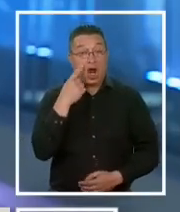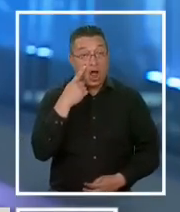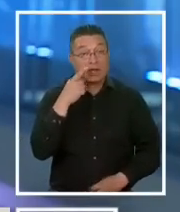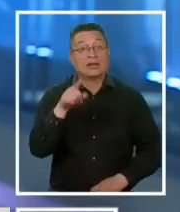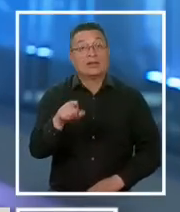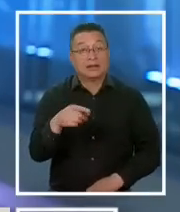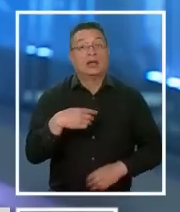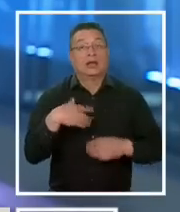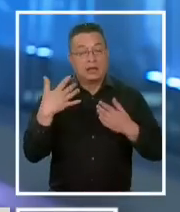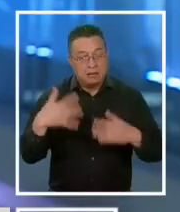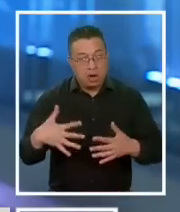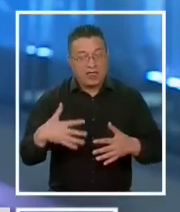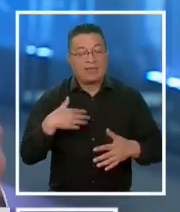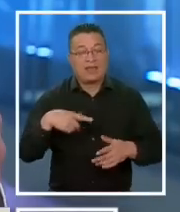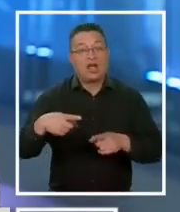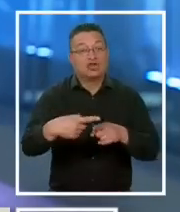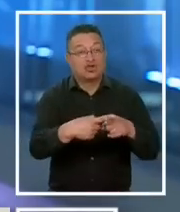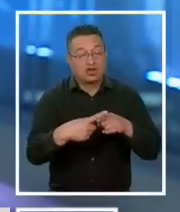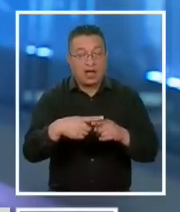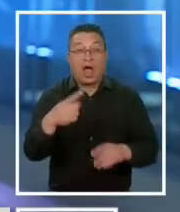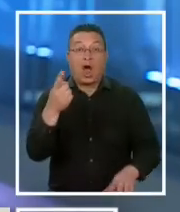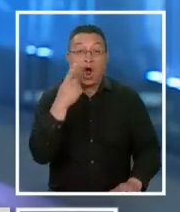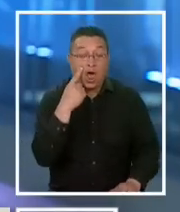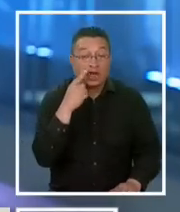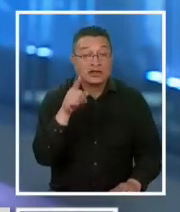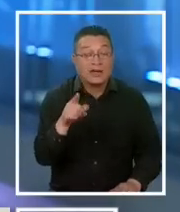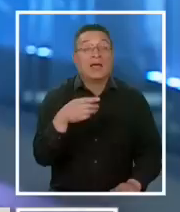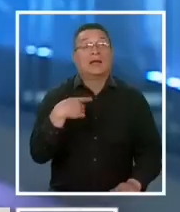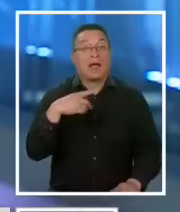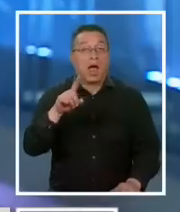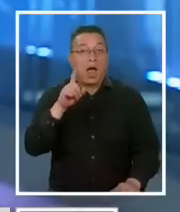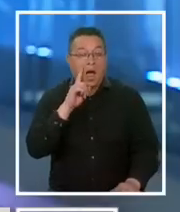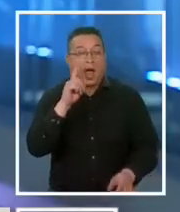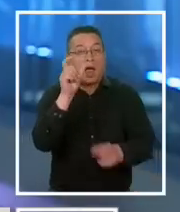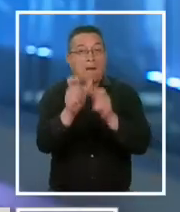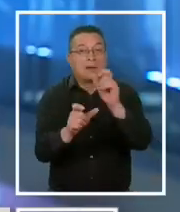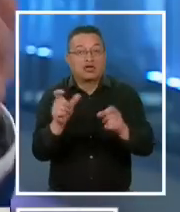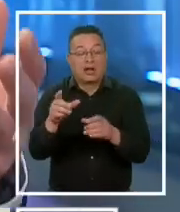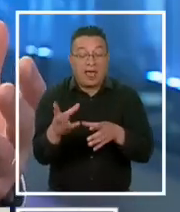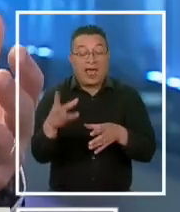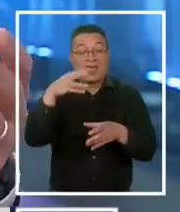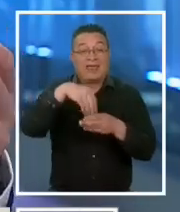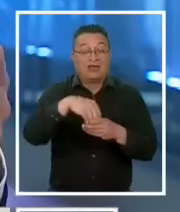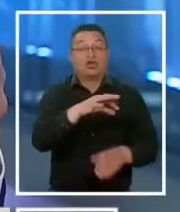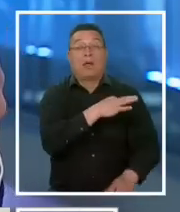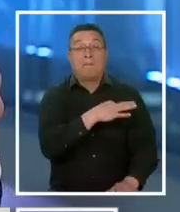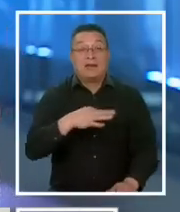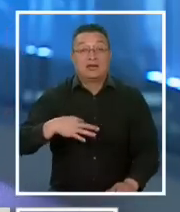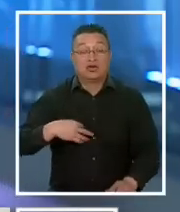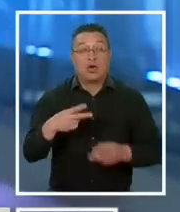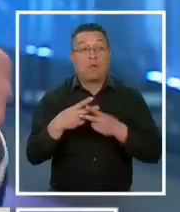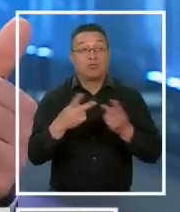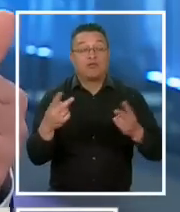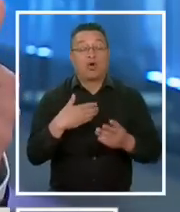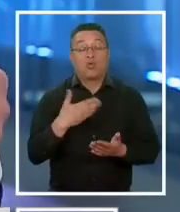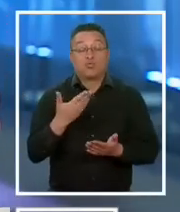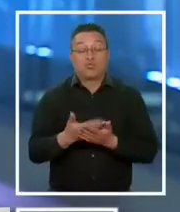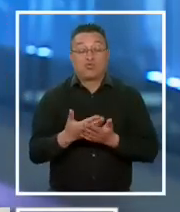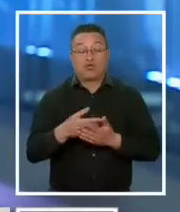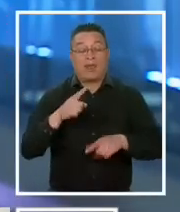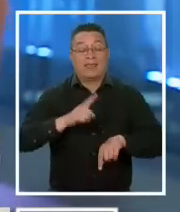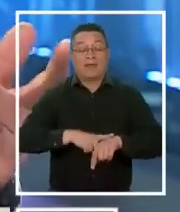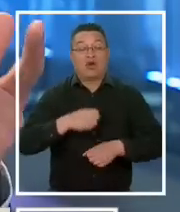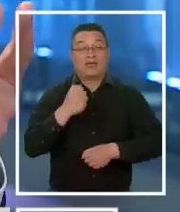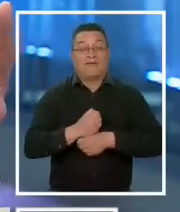que es importante además que la sociedad conozca es si hubo personas desde el interior del ministerio público que usando su tiempo de